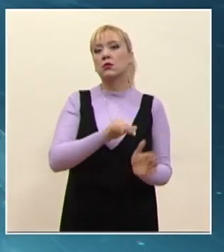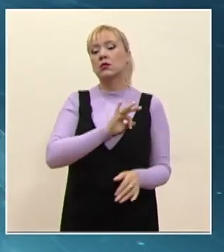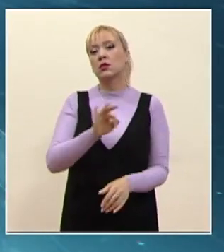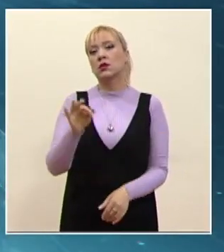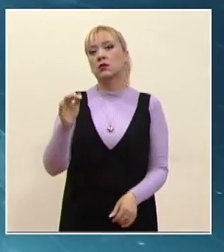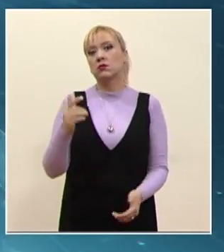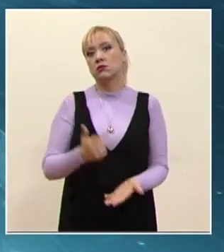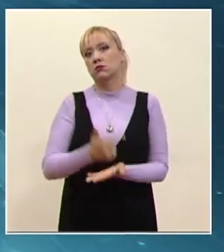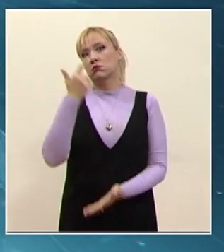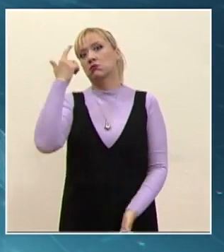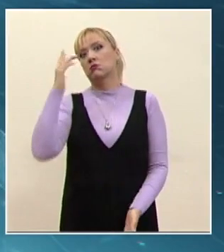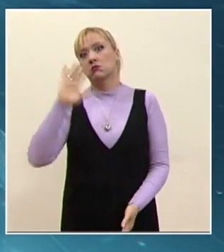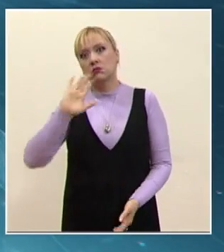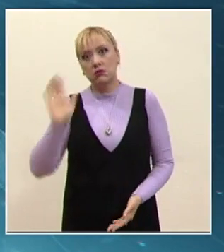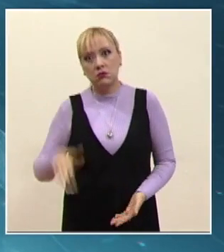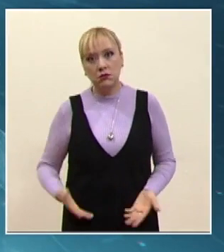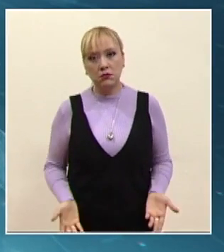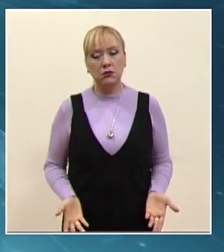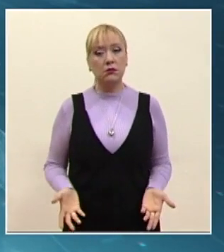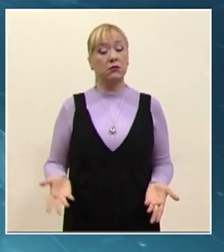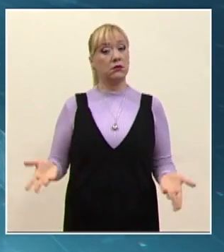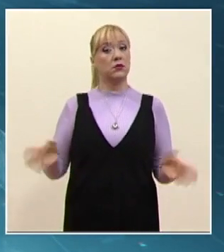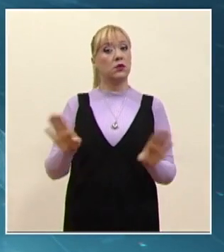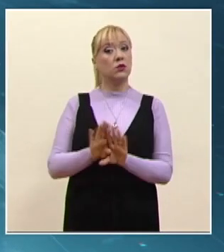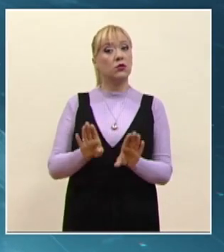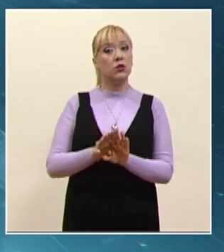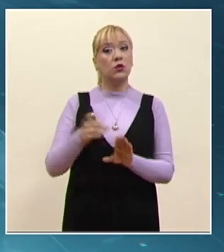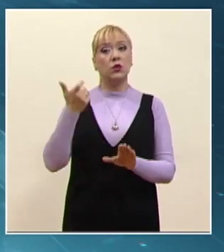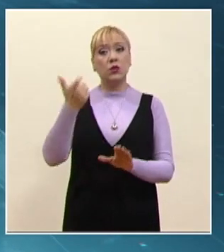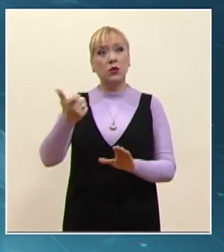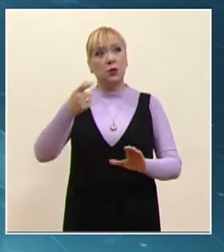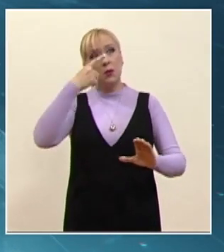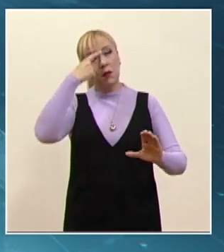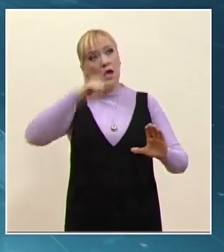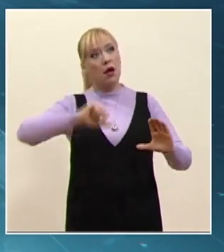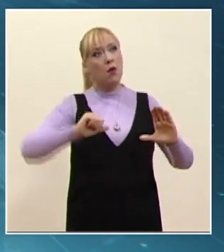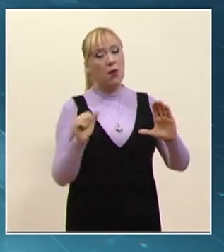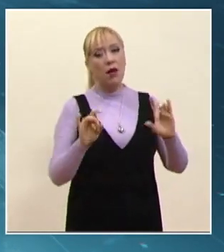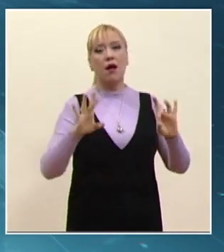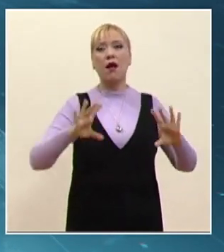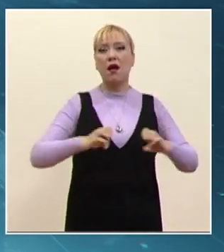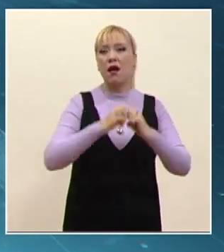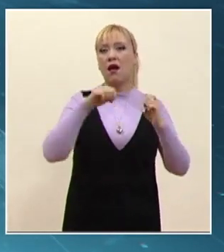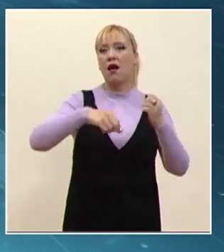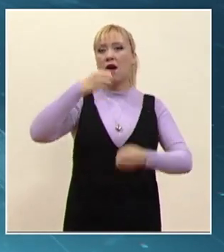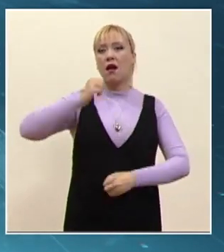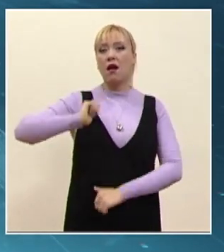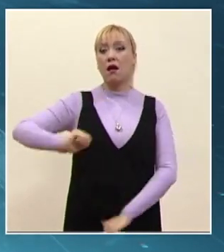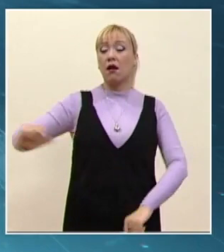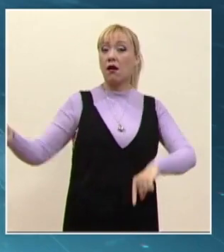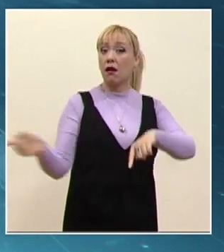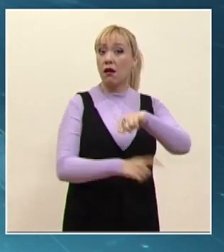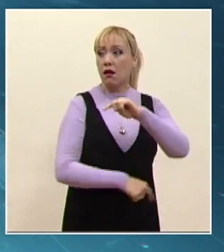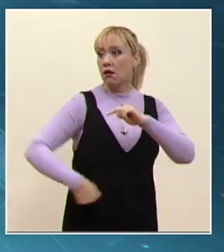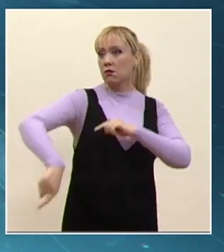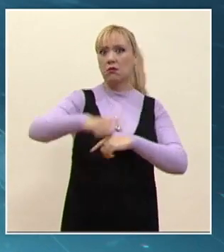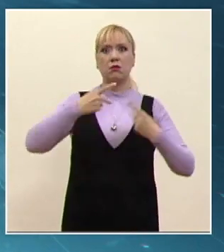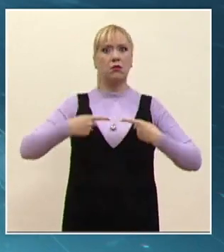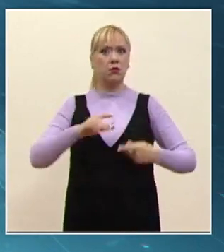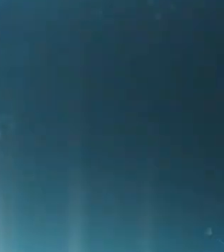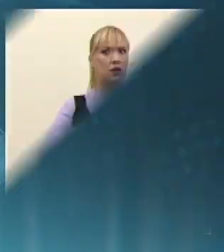Cancelación de fideicomisos al Poder Judicial pondría en riesgo su independencia y afectaría a la ciudadanía.